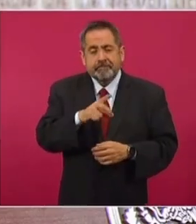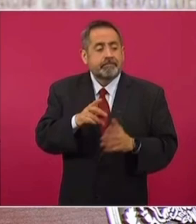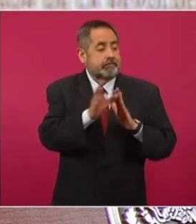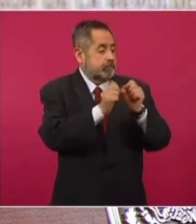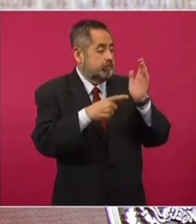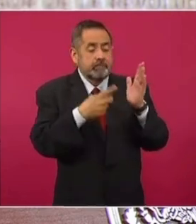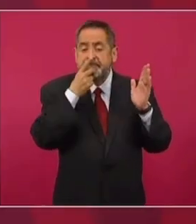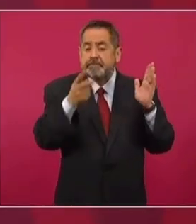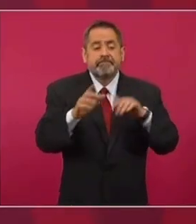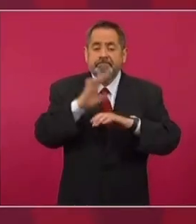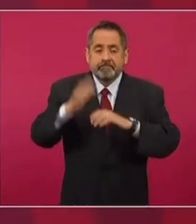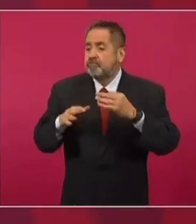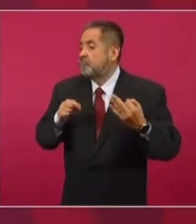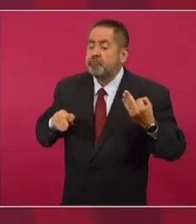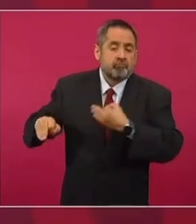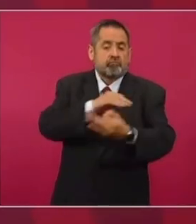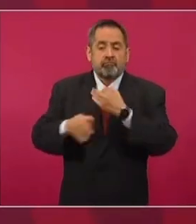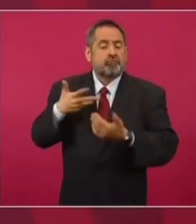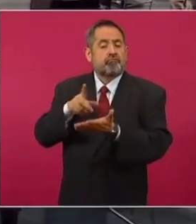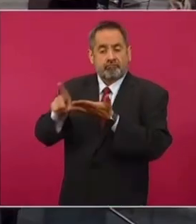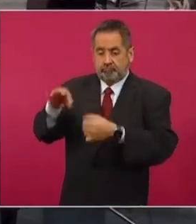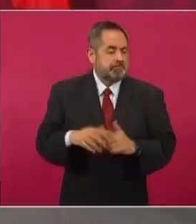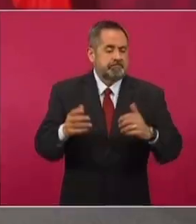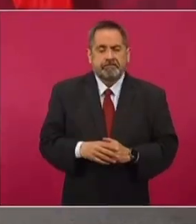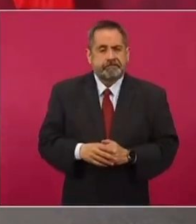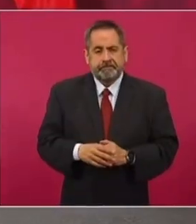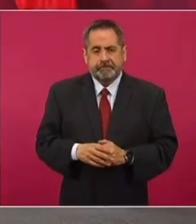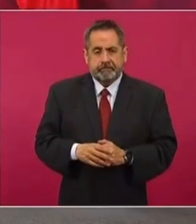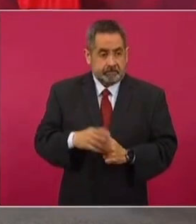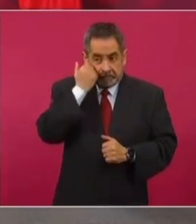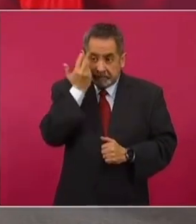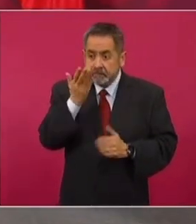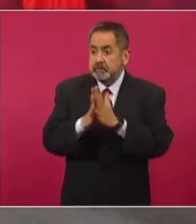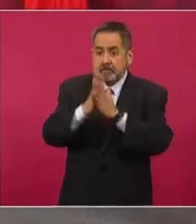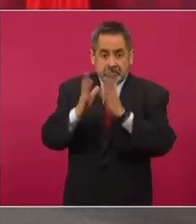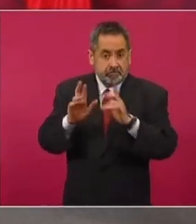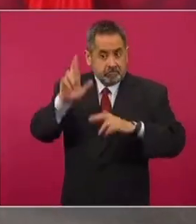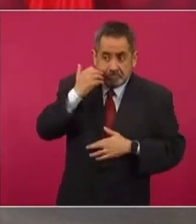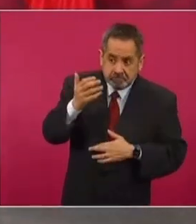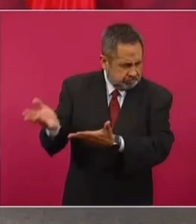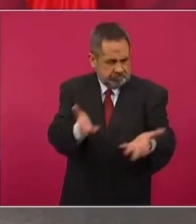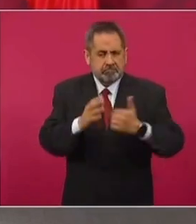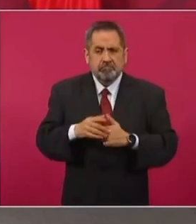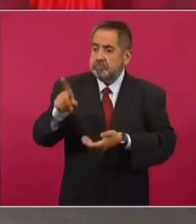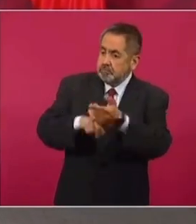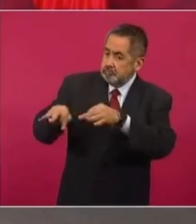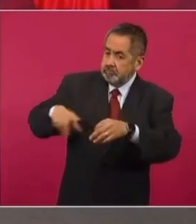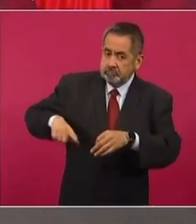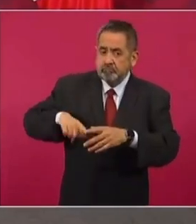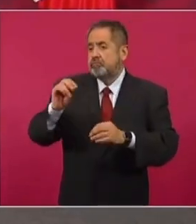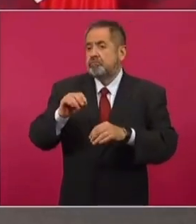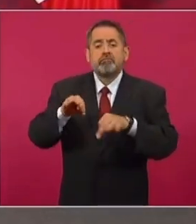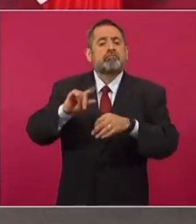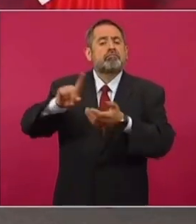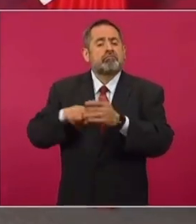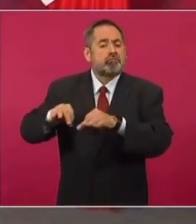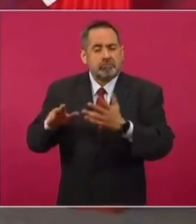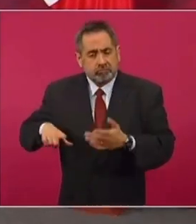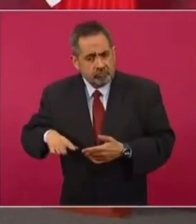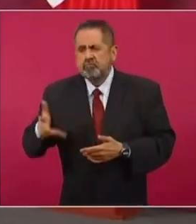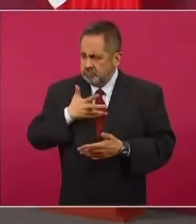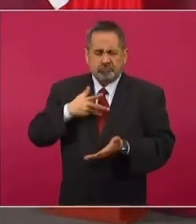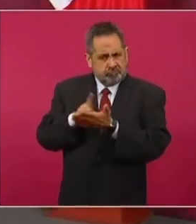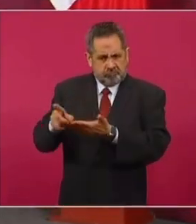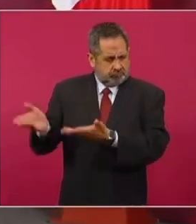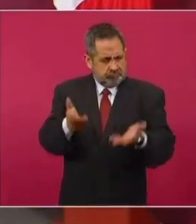Constitución establece que todos tenemos derecho a votar y a ser votados. El que quiera participar, que lo haga. Y si está en el gobierno, o tiene una función, tiene